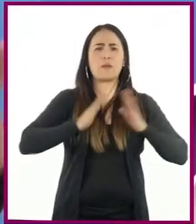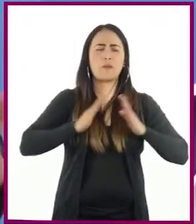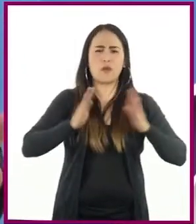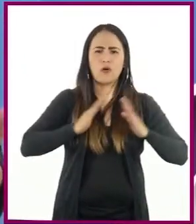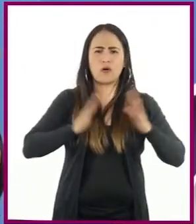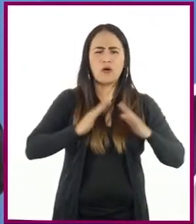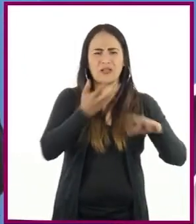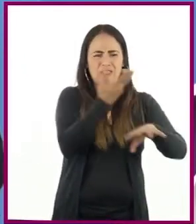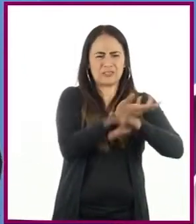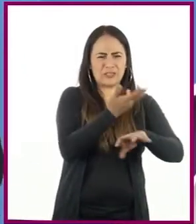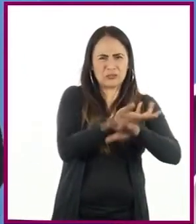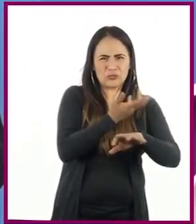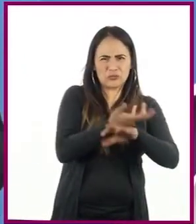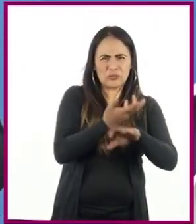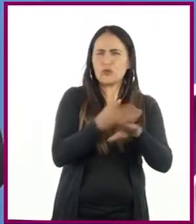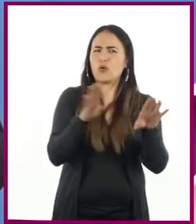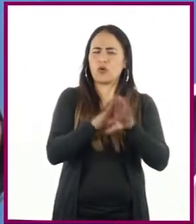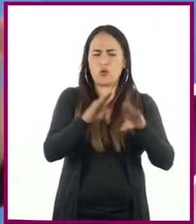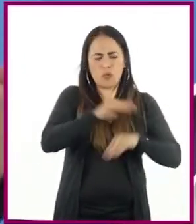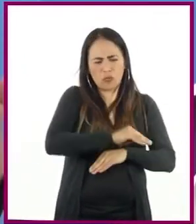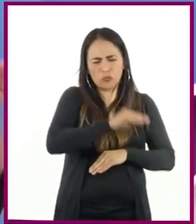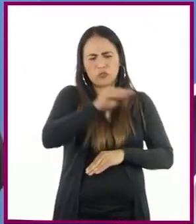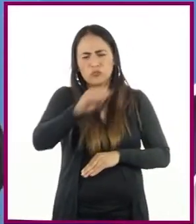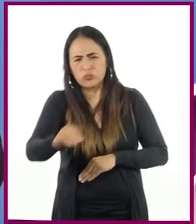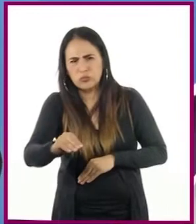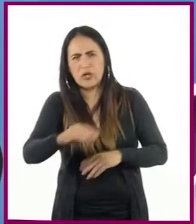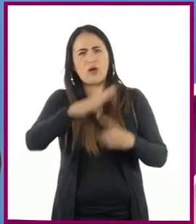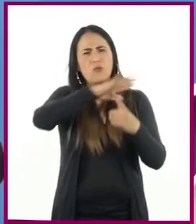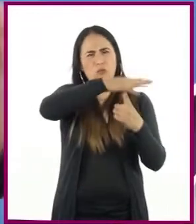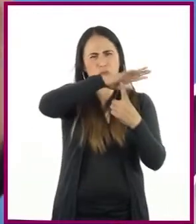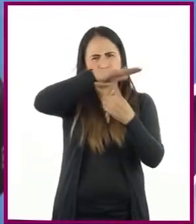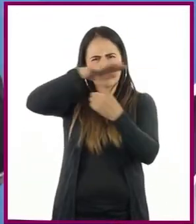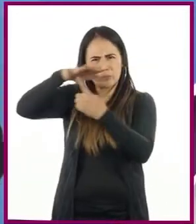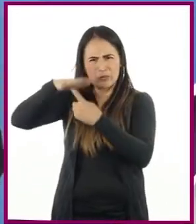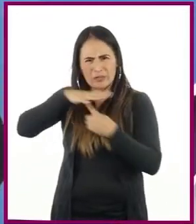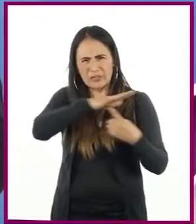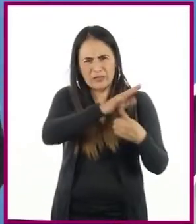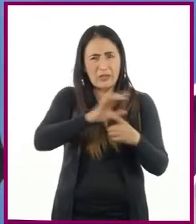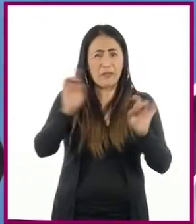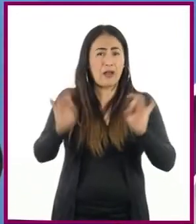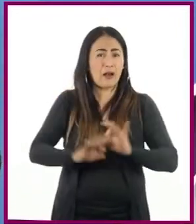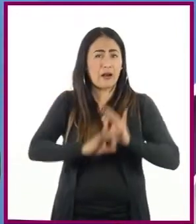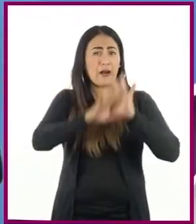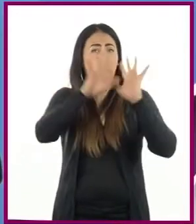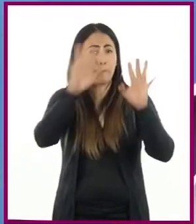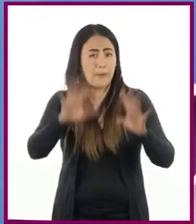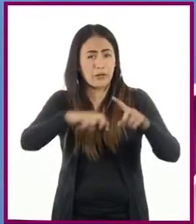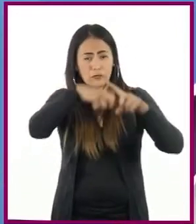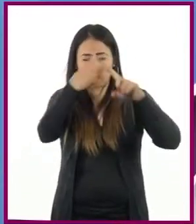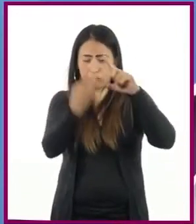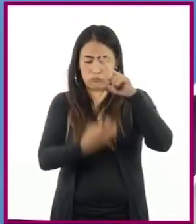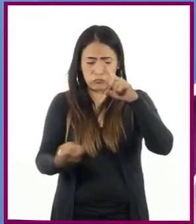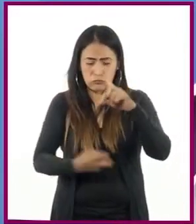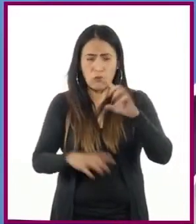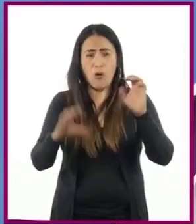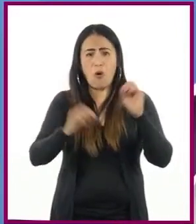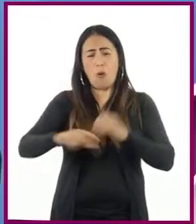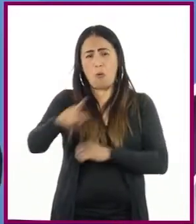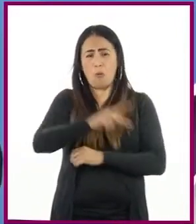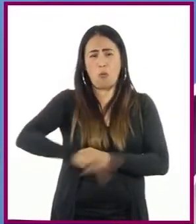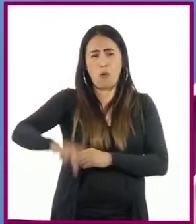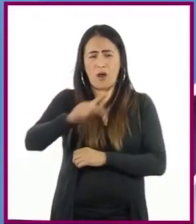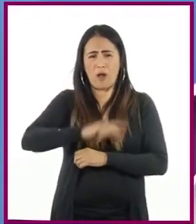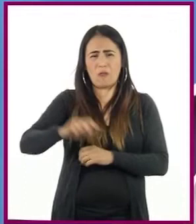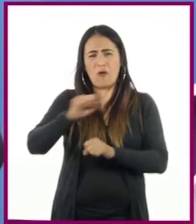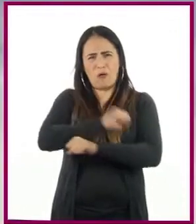a desplazarse a través de cientos de helicópteros para atacar por sorpresa o conquistar diversas poblaciones